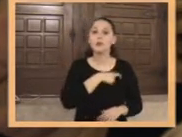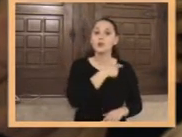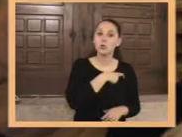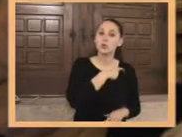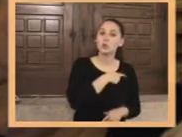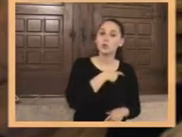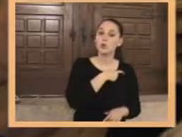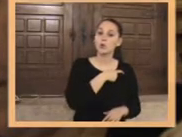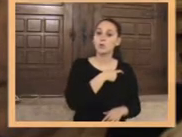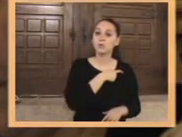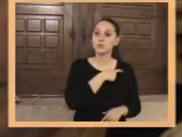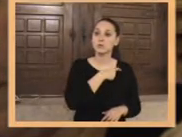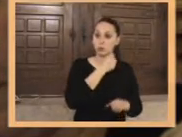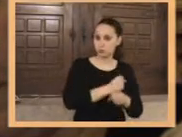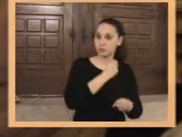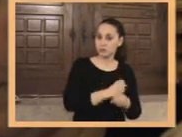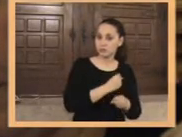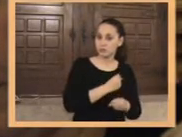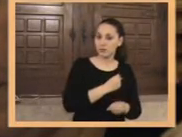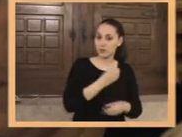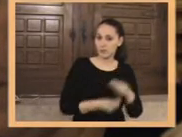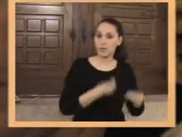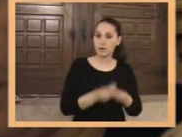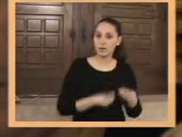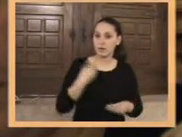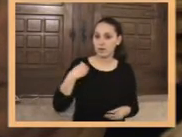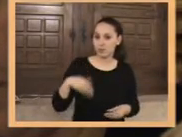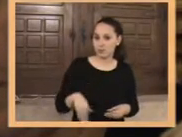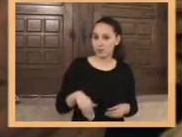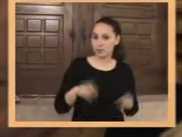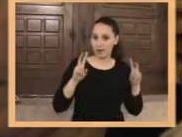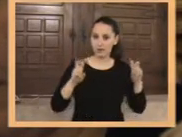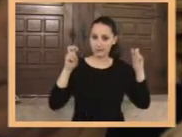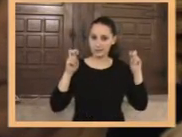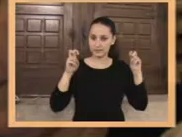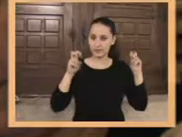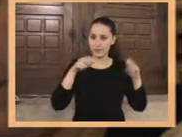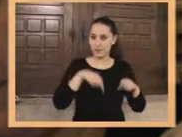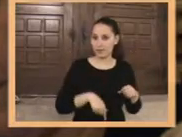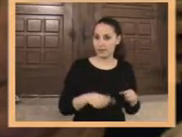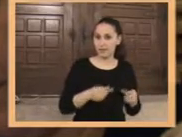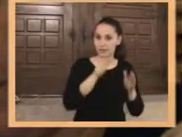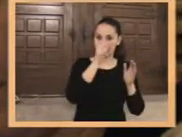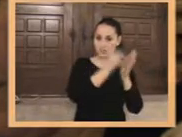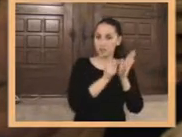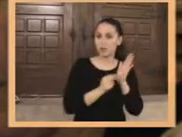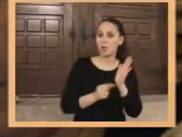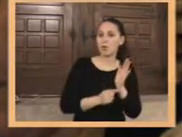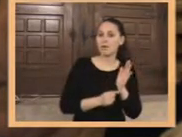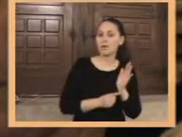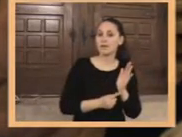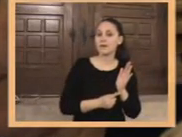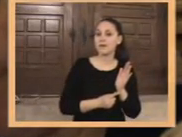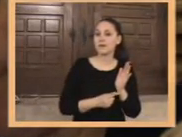precisamente, los trabajos realizados en este ámbito, ¿no? En el ámbito de la elaboración de esta ordenanza. Es